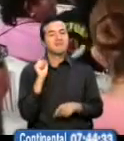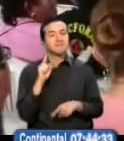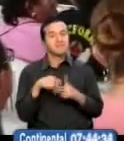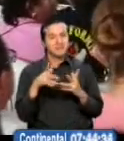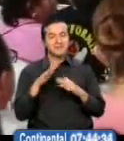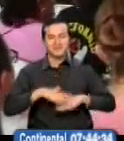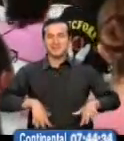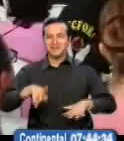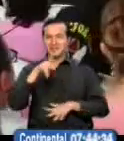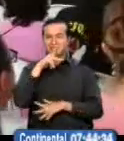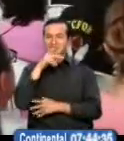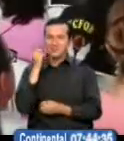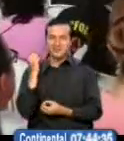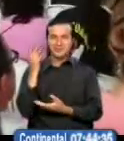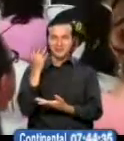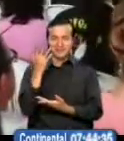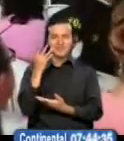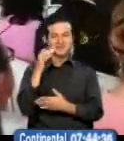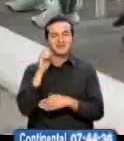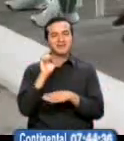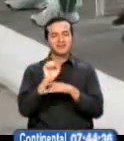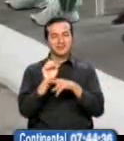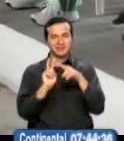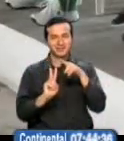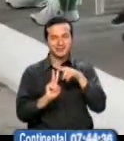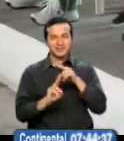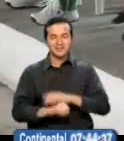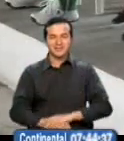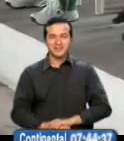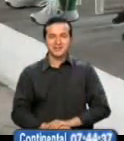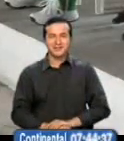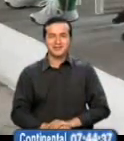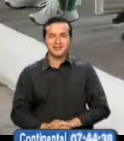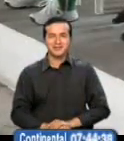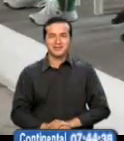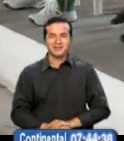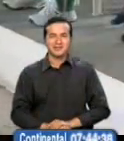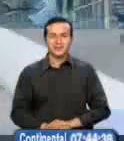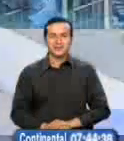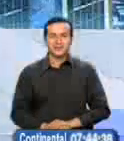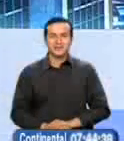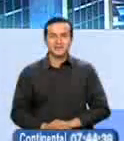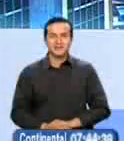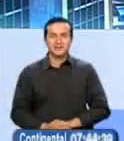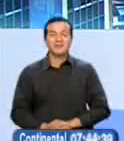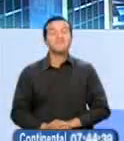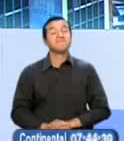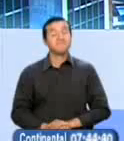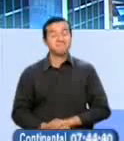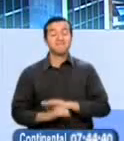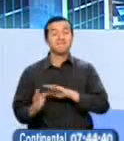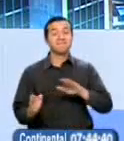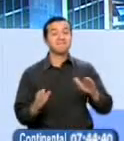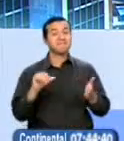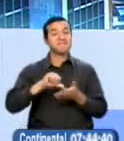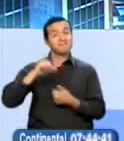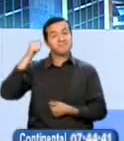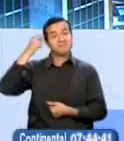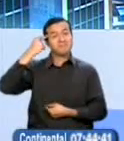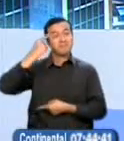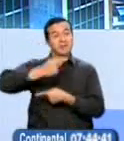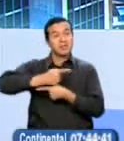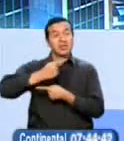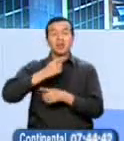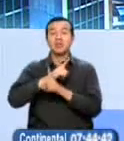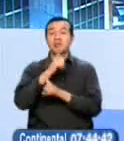Desde Puerto Viejo, con imágenes de Elías González, Kerly García, Ecuador TV. Otra de las ciudades que conmemoró el Día de la